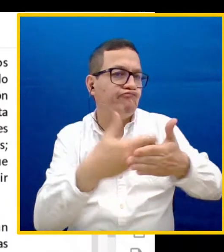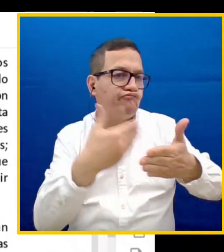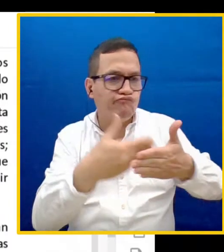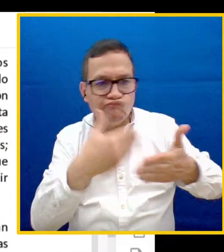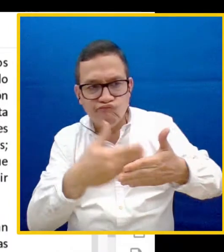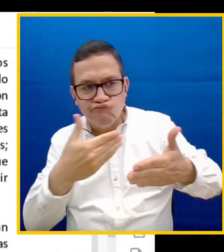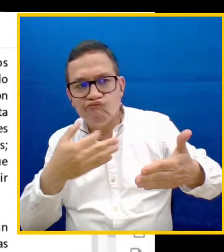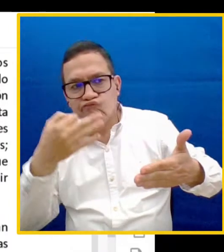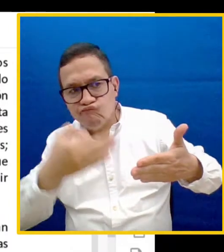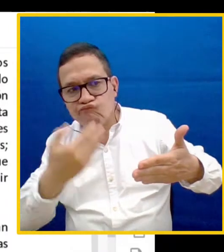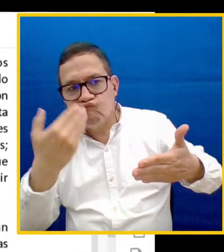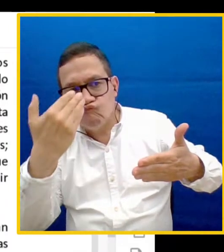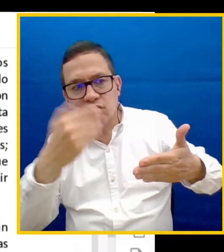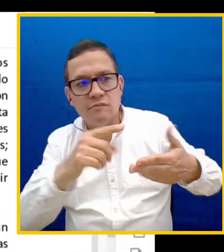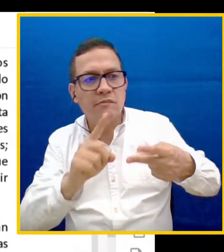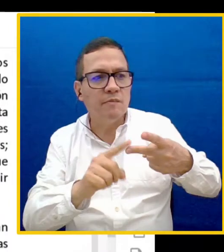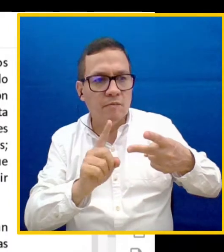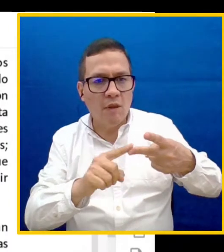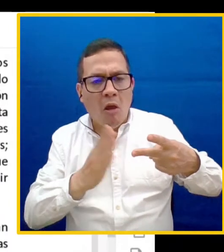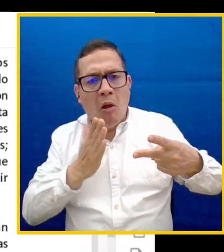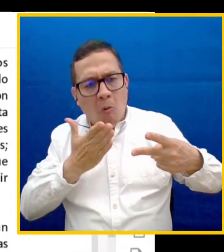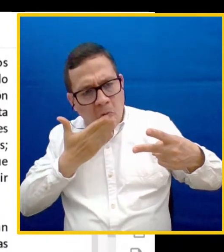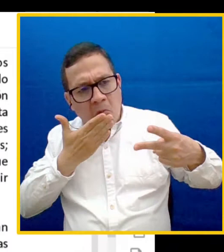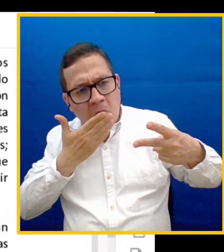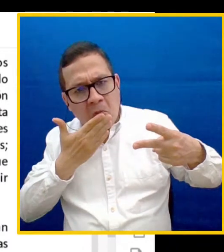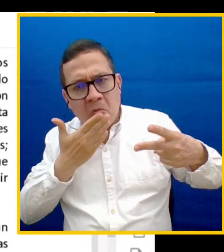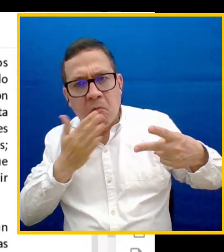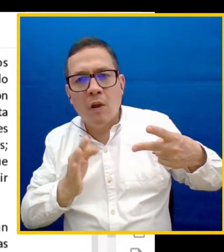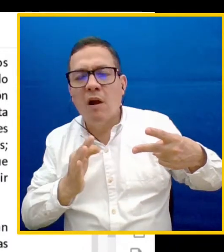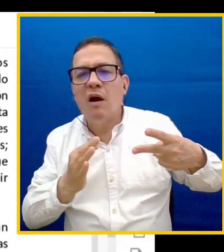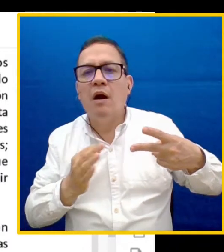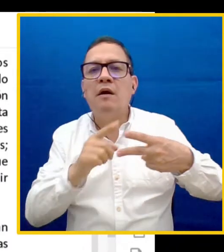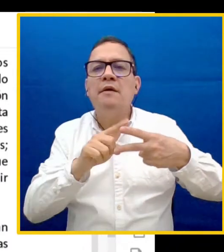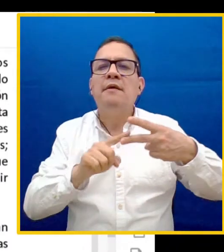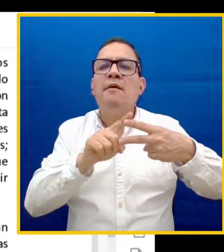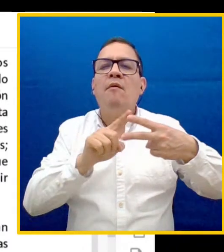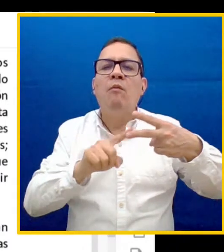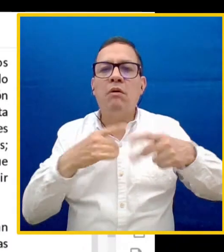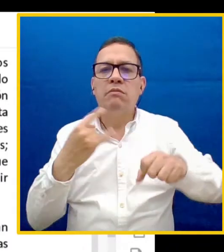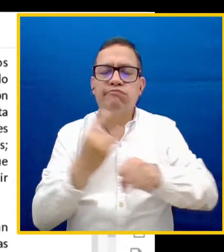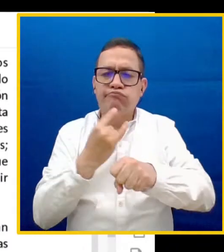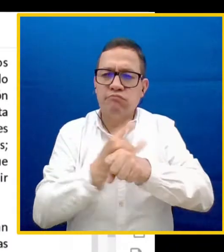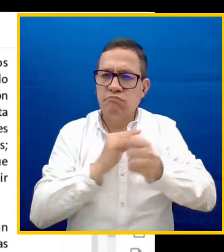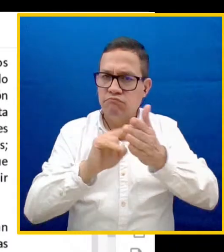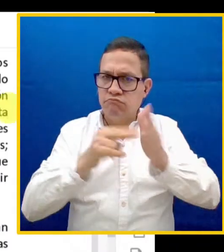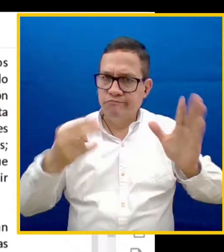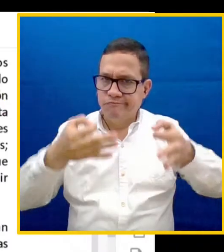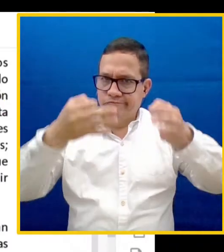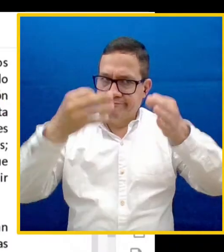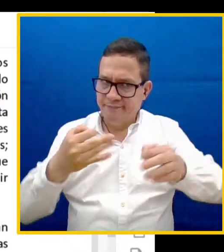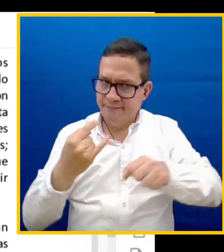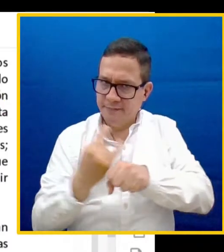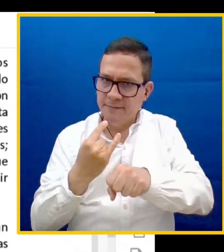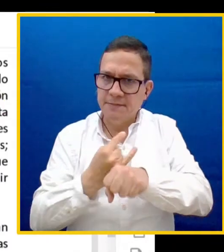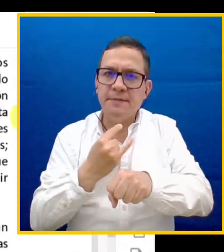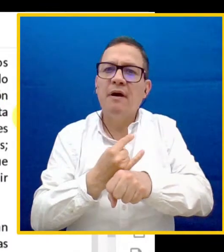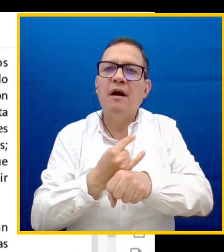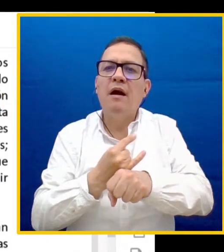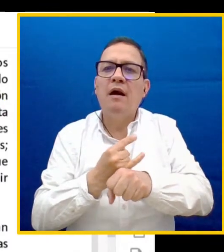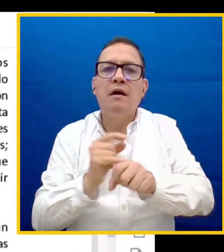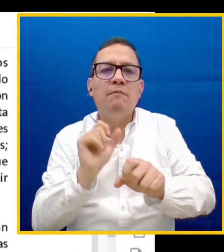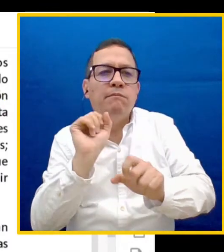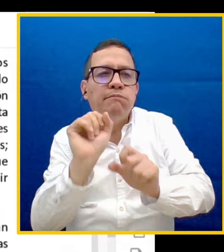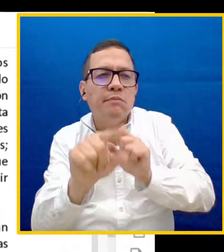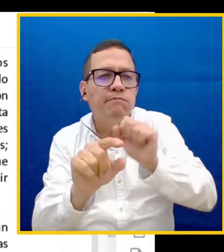confiabilidad, lo que busca garantizarse a través de la utilización de una técnica específica, las